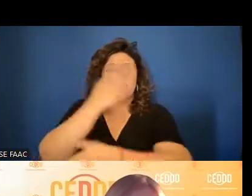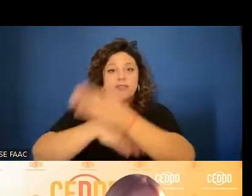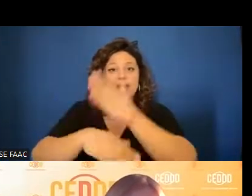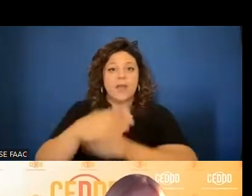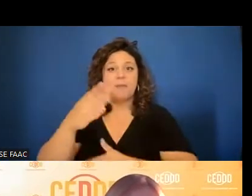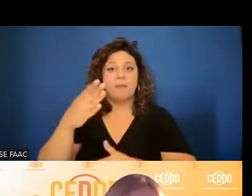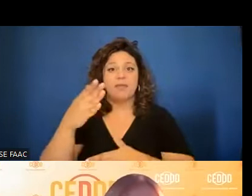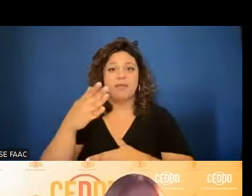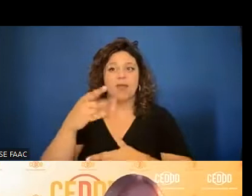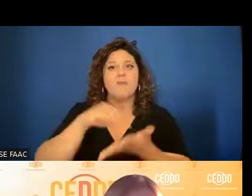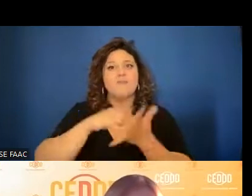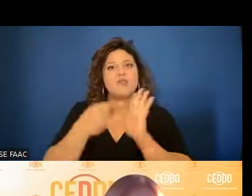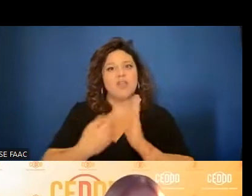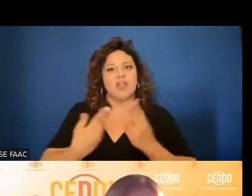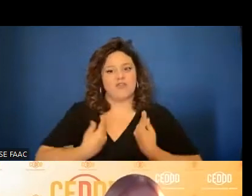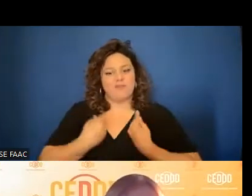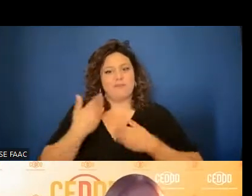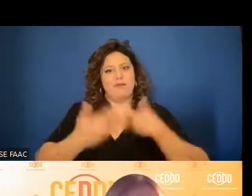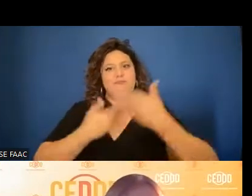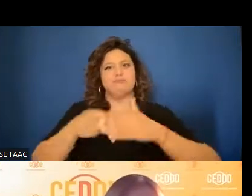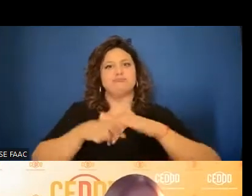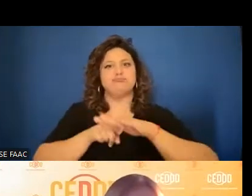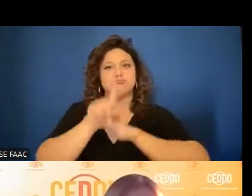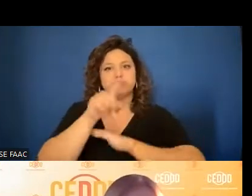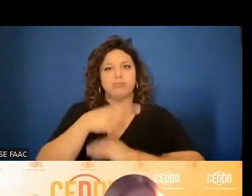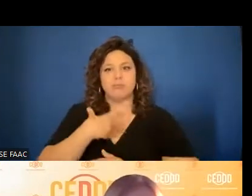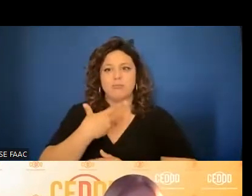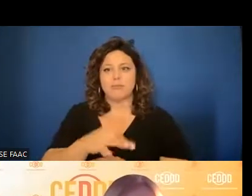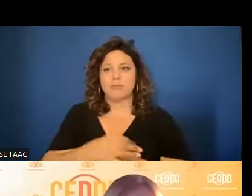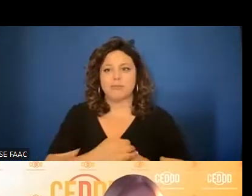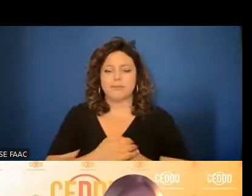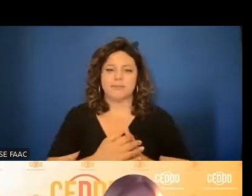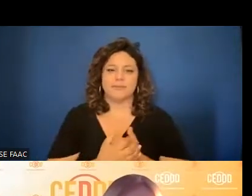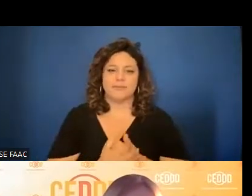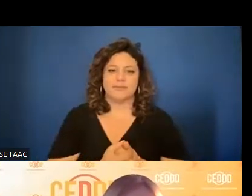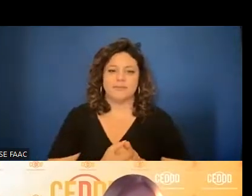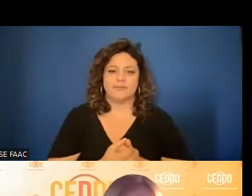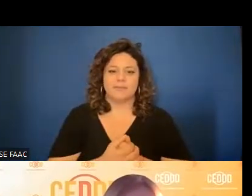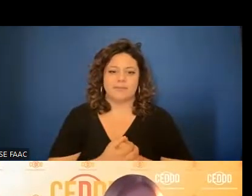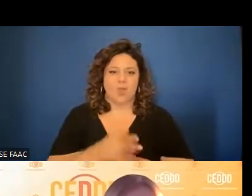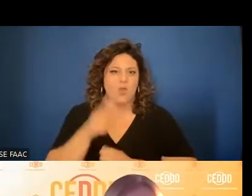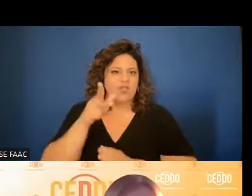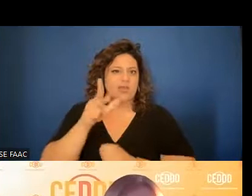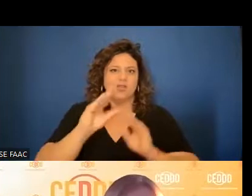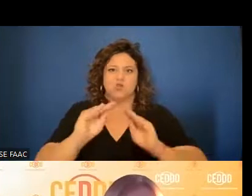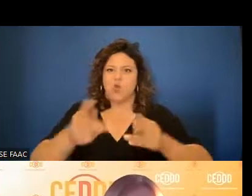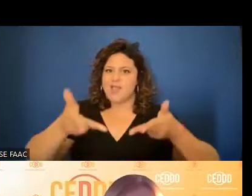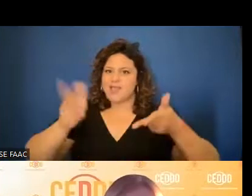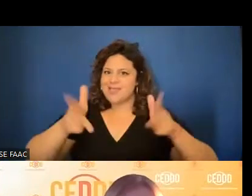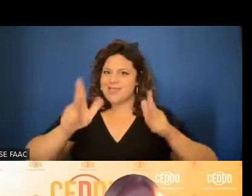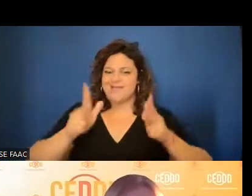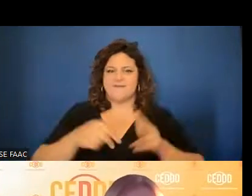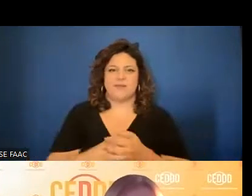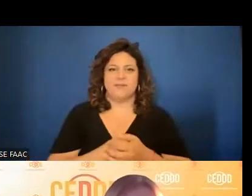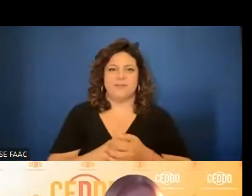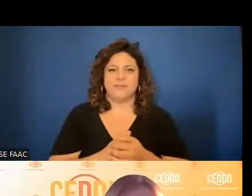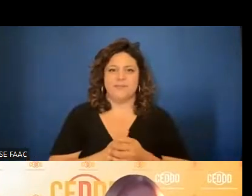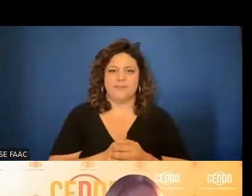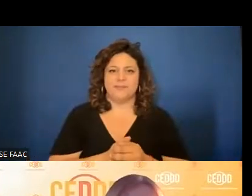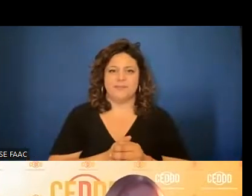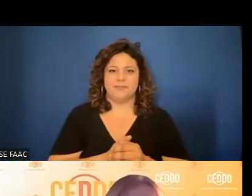obligaciones, y lo están haciendo además por discriminación o por un incumplimiento de lo que son sus obligaciones. Como hemos dicho, la discriminación no tiene por